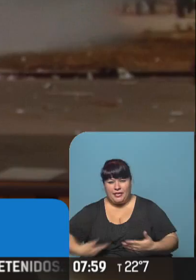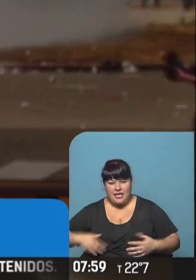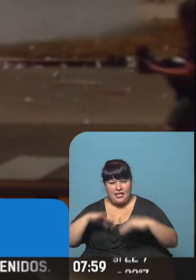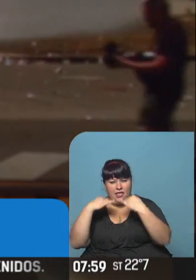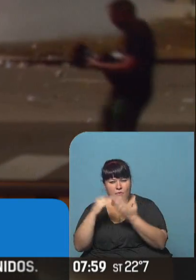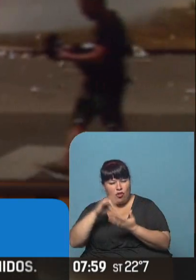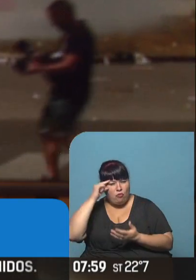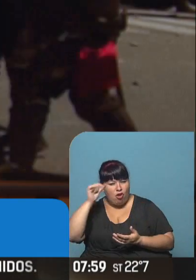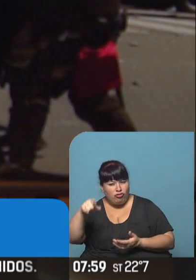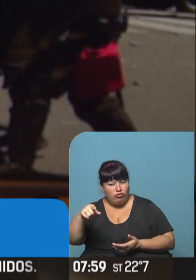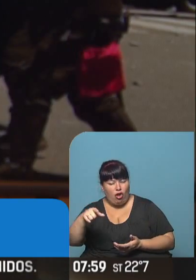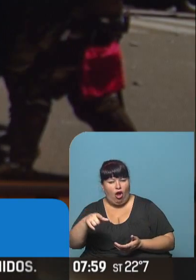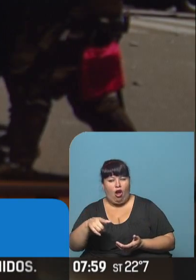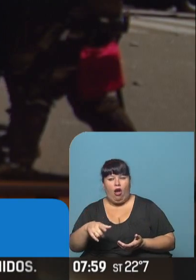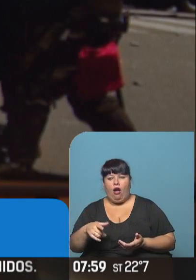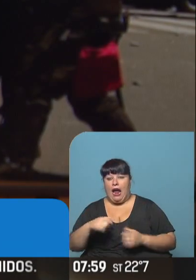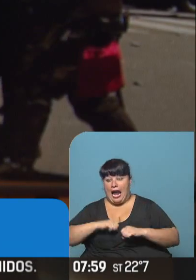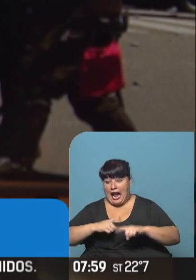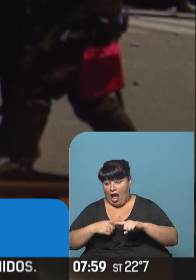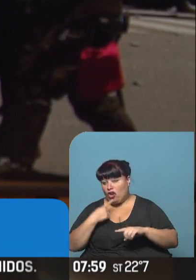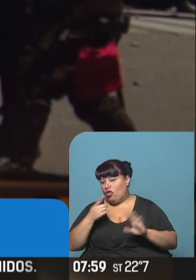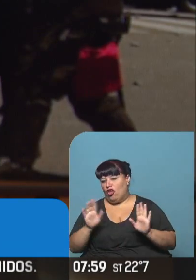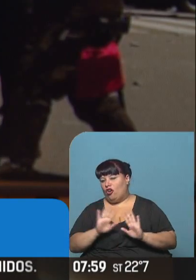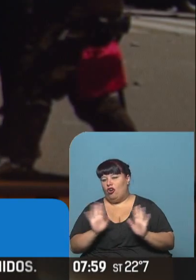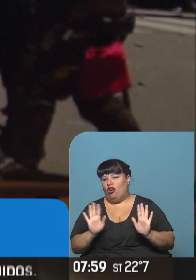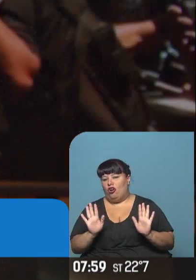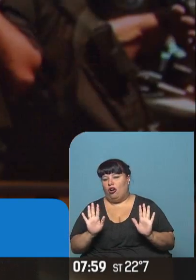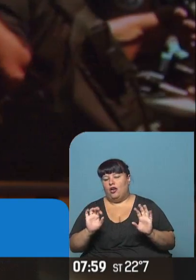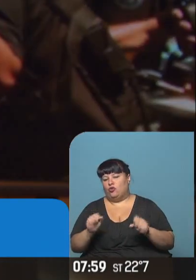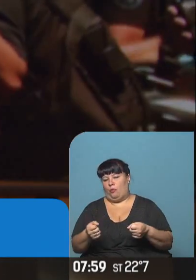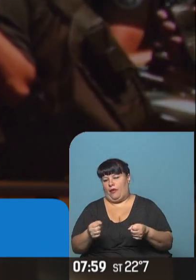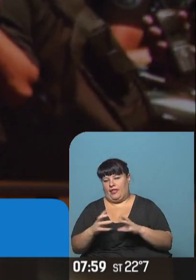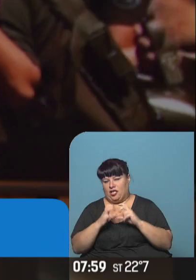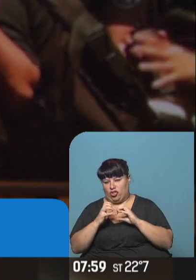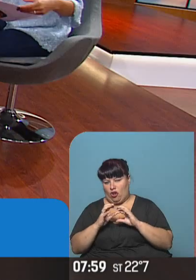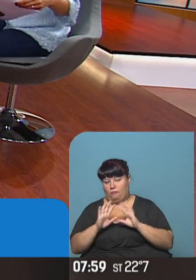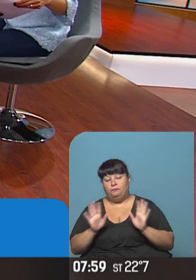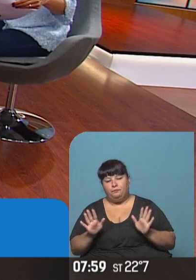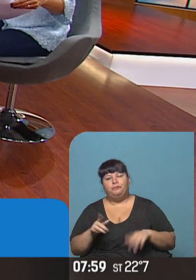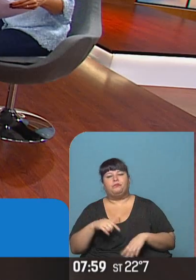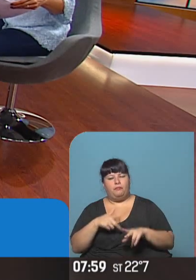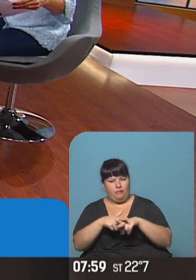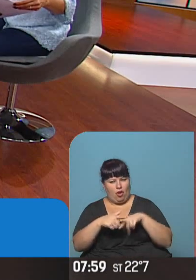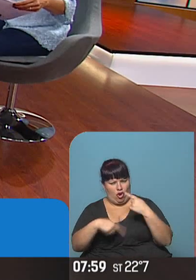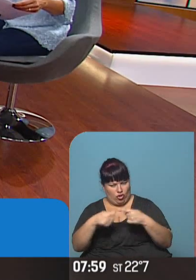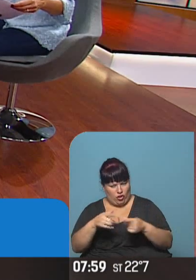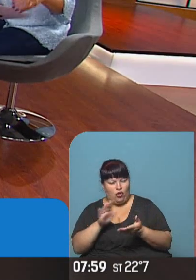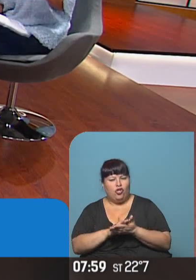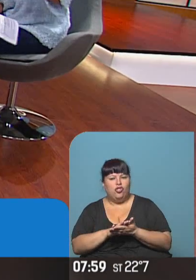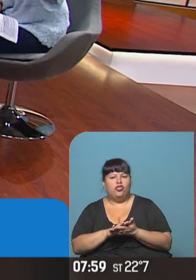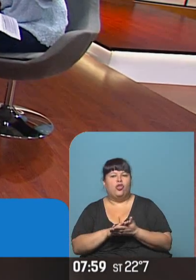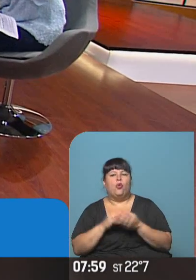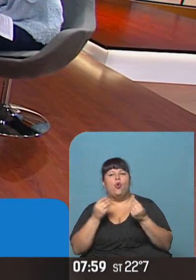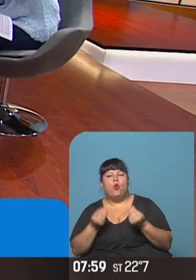Cámara de Diputados. Elisa Carrió dice, levantemos la sesión. Ahora seguimos hablando